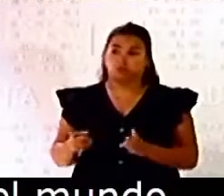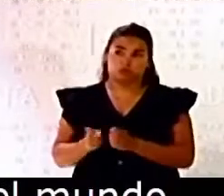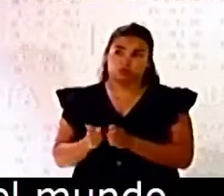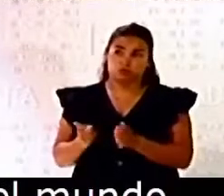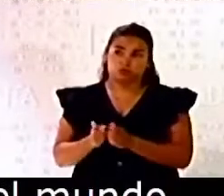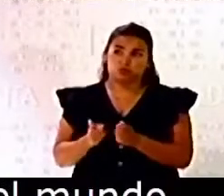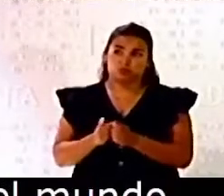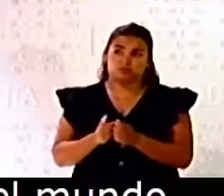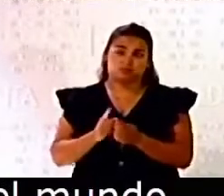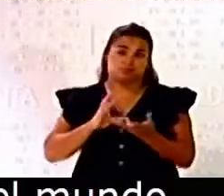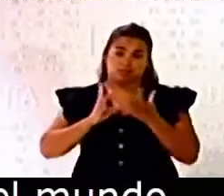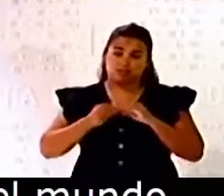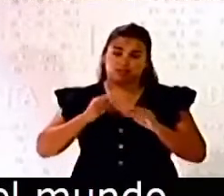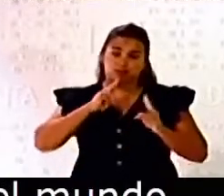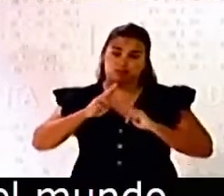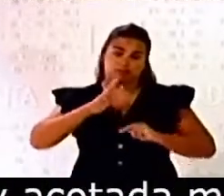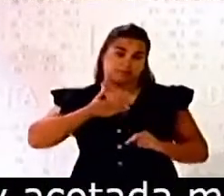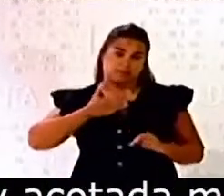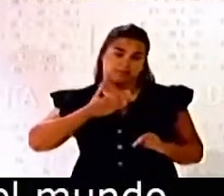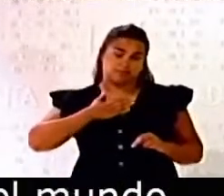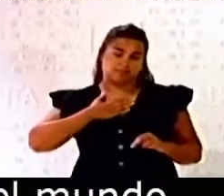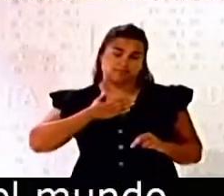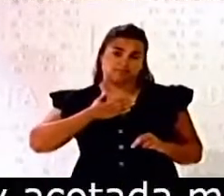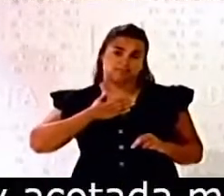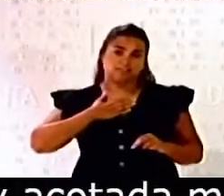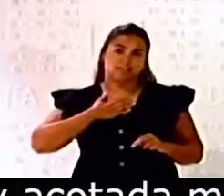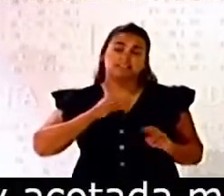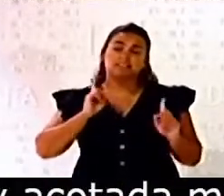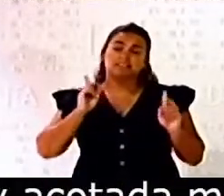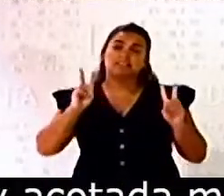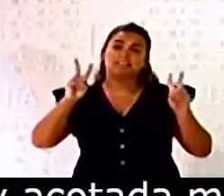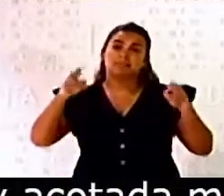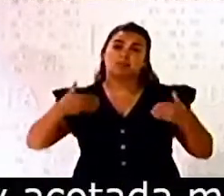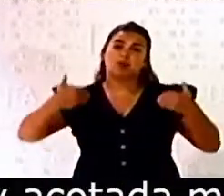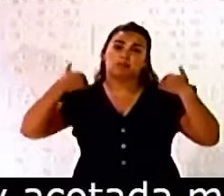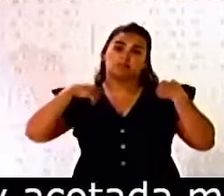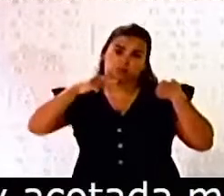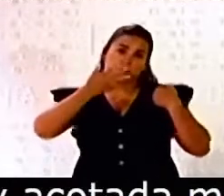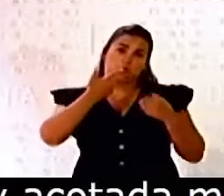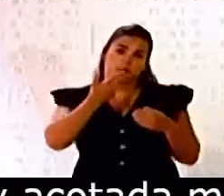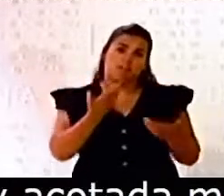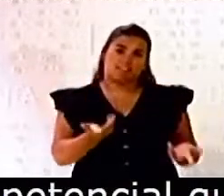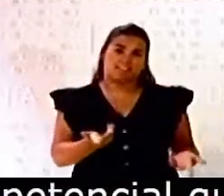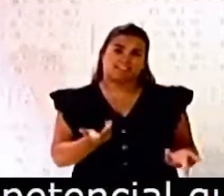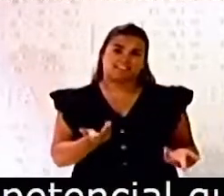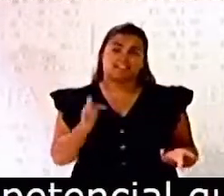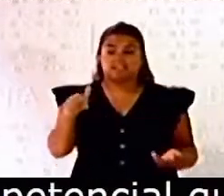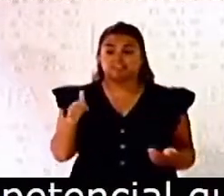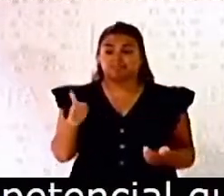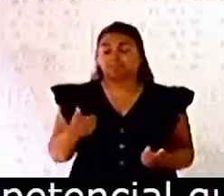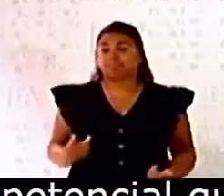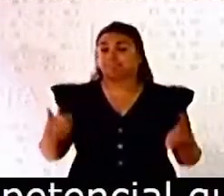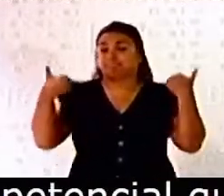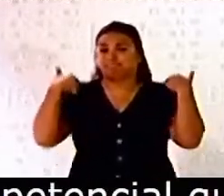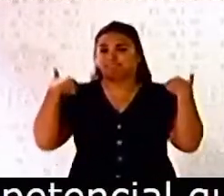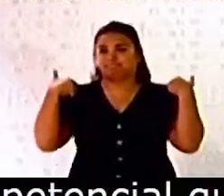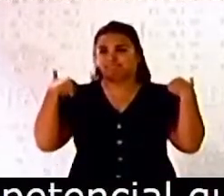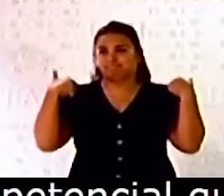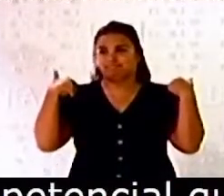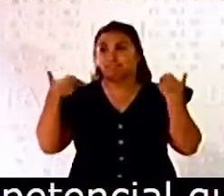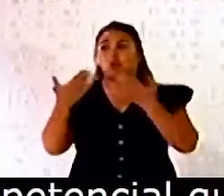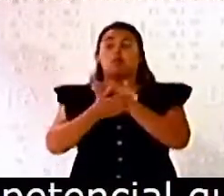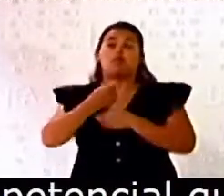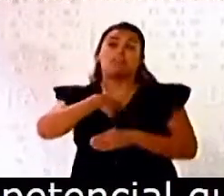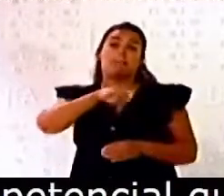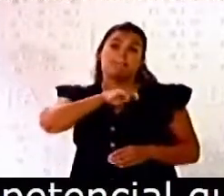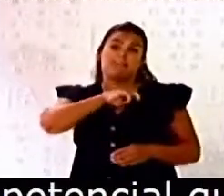acotada mi respuesta, sobre todo por una cuestión competencial que usted conoce. Esto es una competencia del Gobierno de